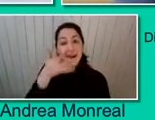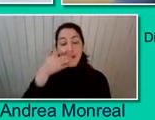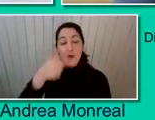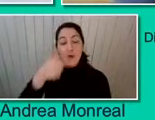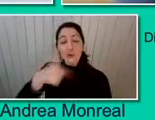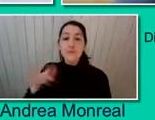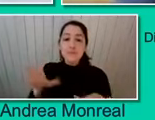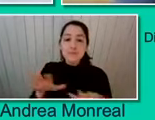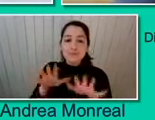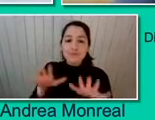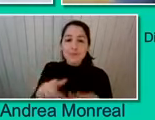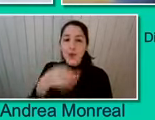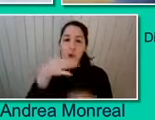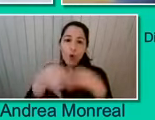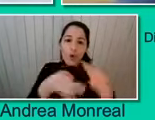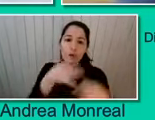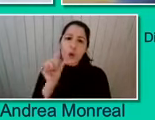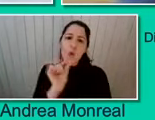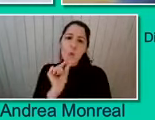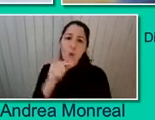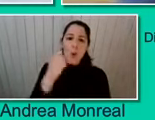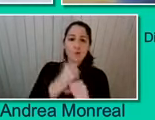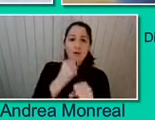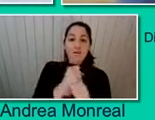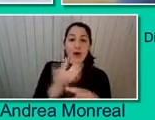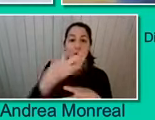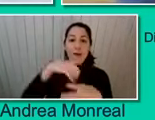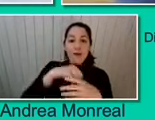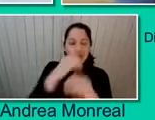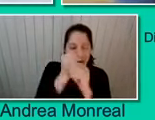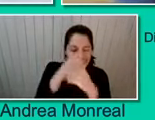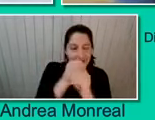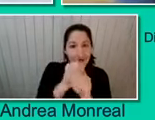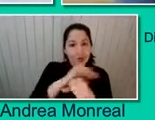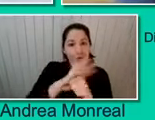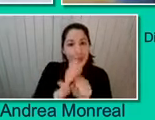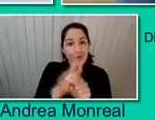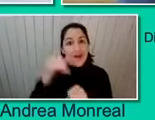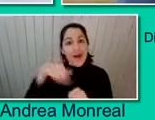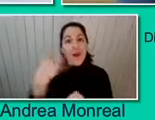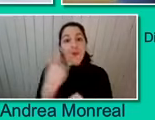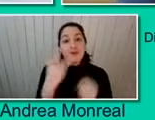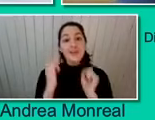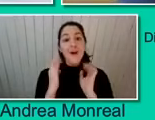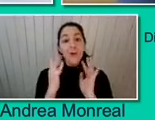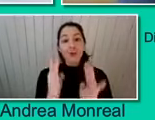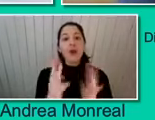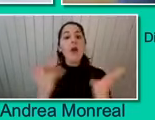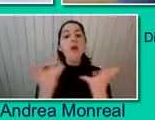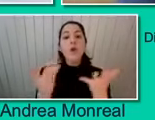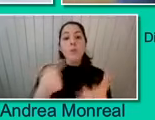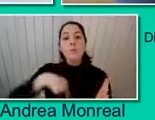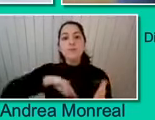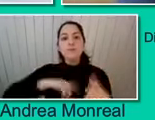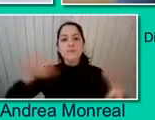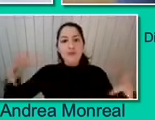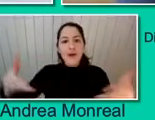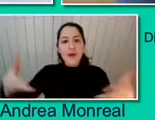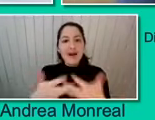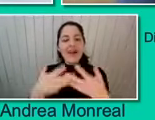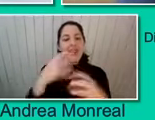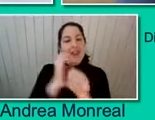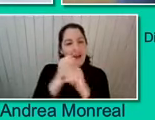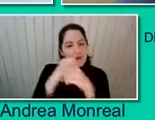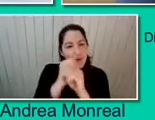este trabajo en el laboratorio de COVID de la Universidad Austral y cómo formamos parte de una red de laboratorios de diagnóstico que